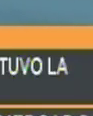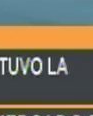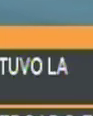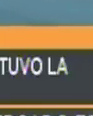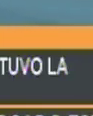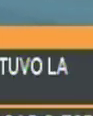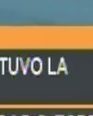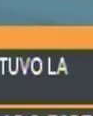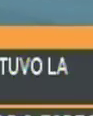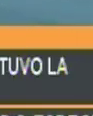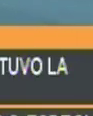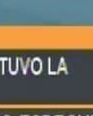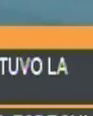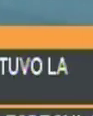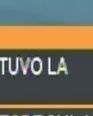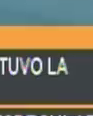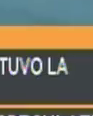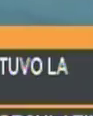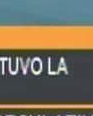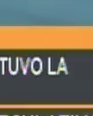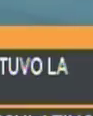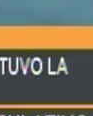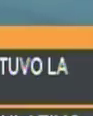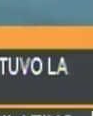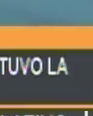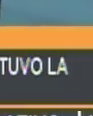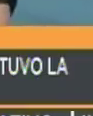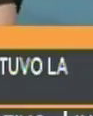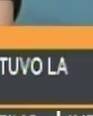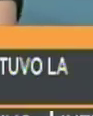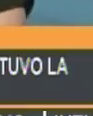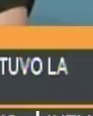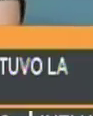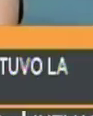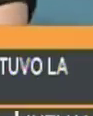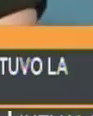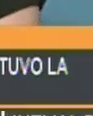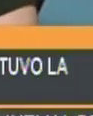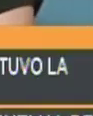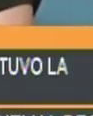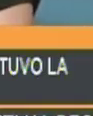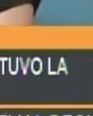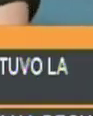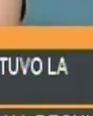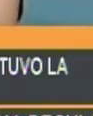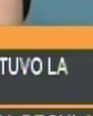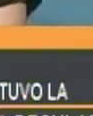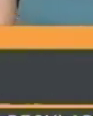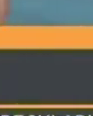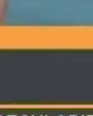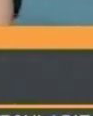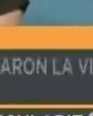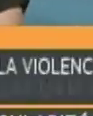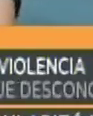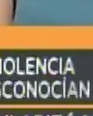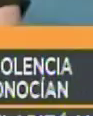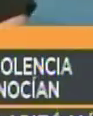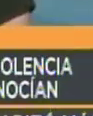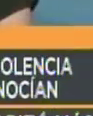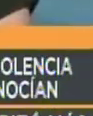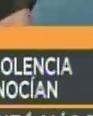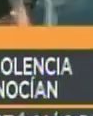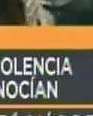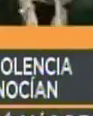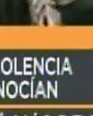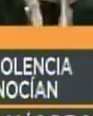juventud. Porque ustedes, quizá no lo saben, pero ustedes son ángeles de paz y de amor para vencer el pecado